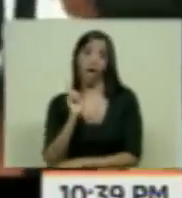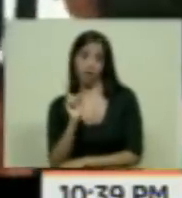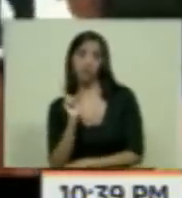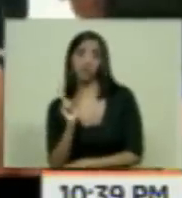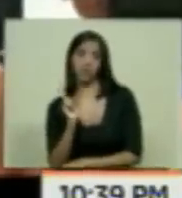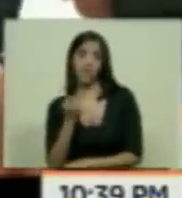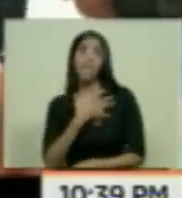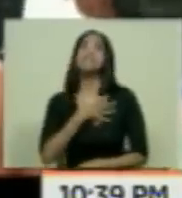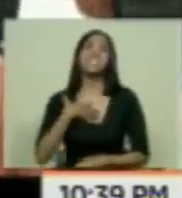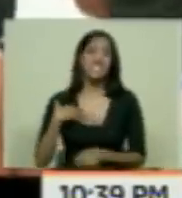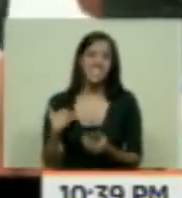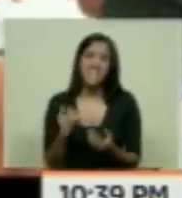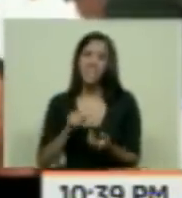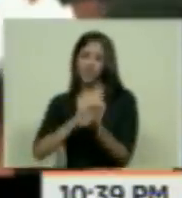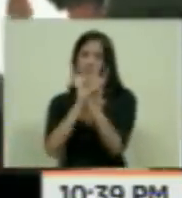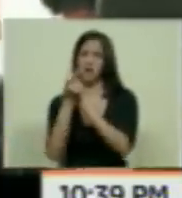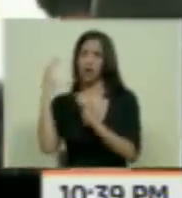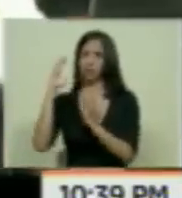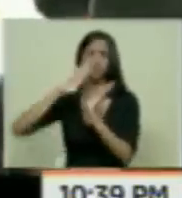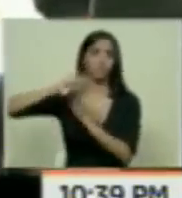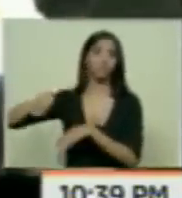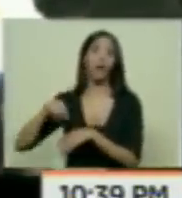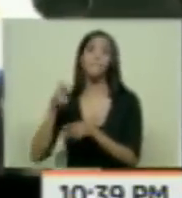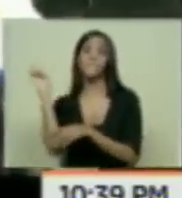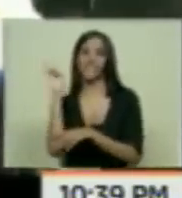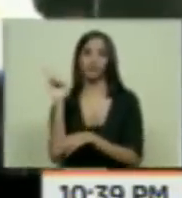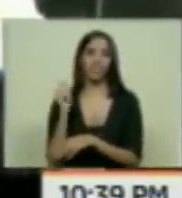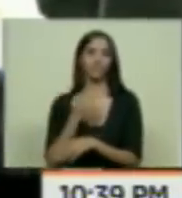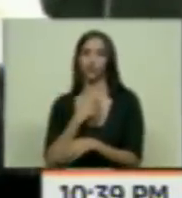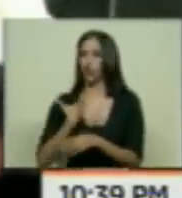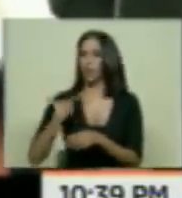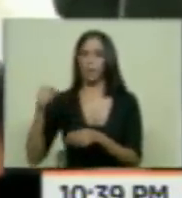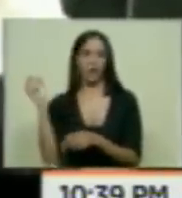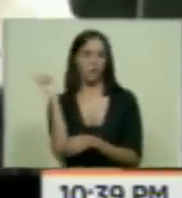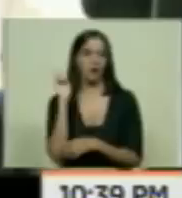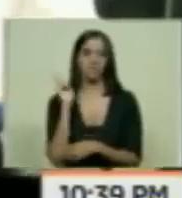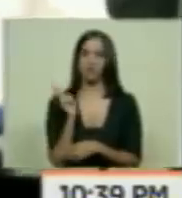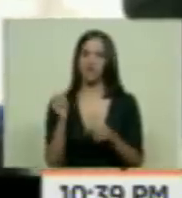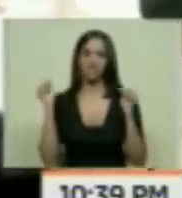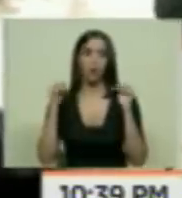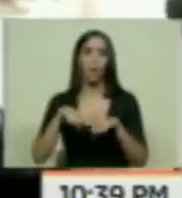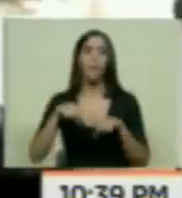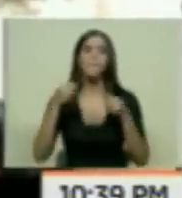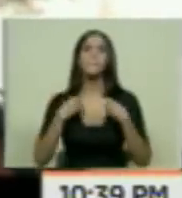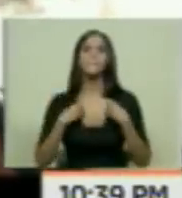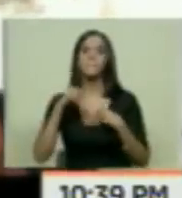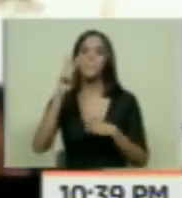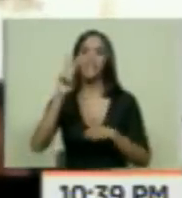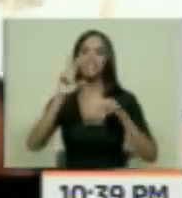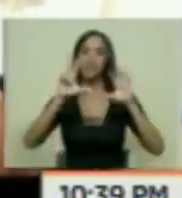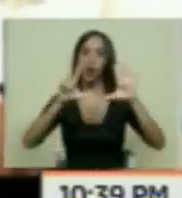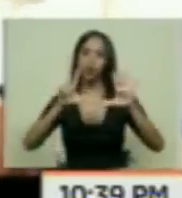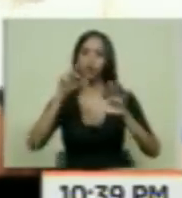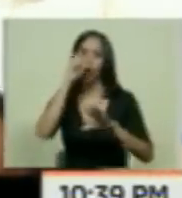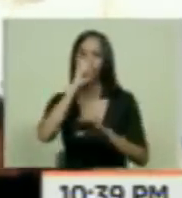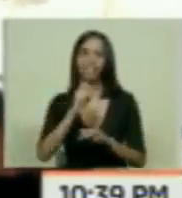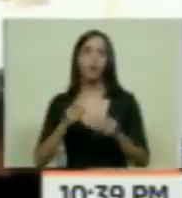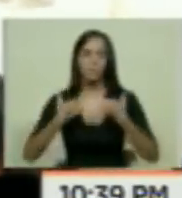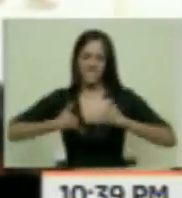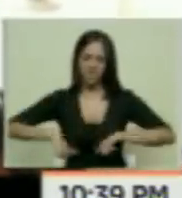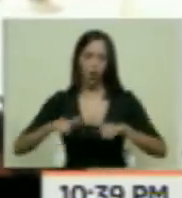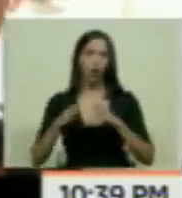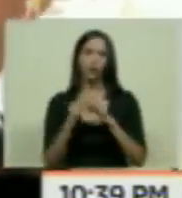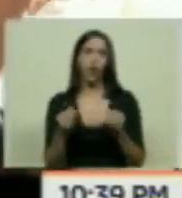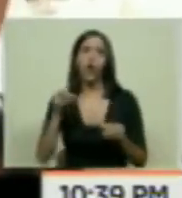quiero nacionalizarme porque yo de aquí de Venezuela no me voy. Tengo 28 años aquí, tengo todos mis hijos, tengo 12